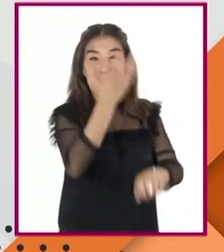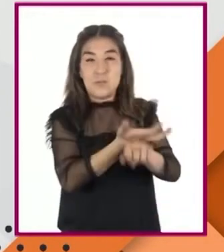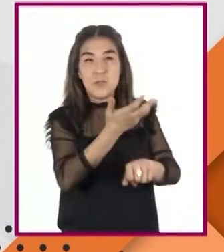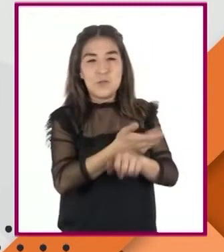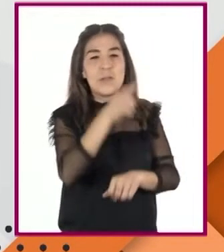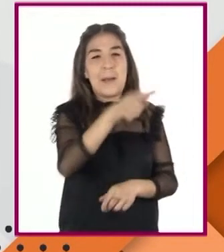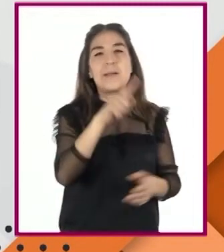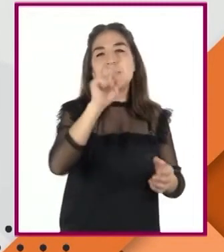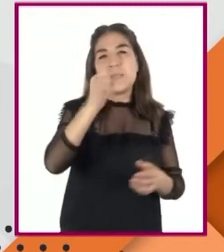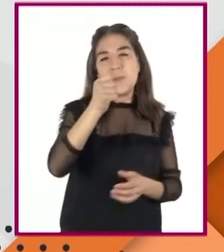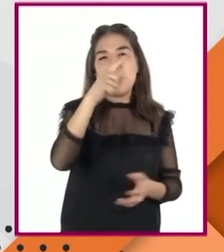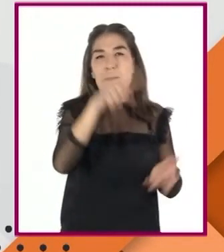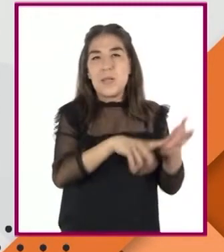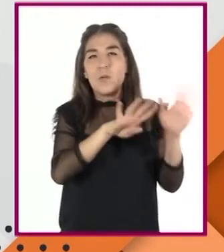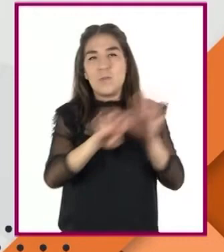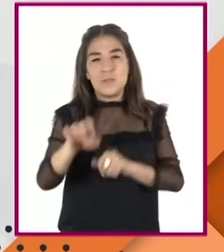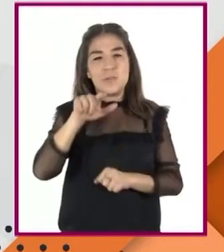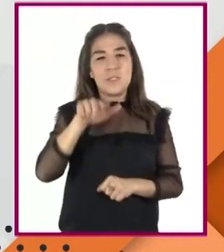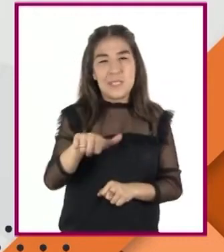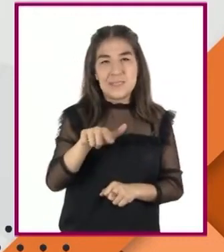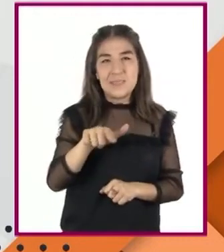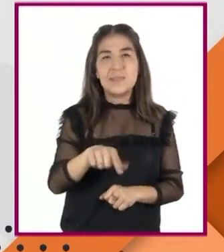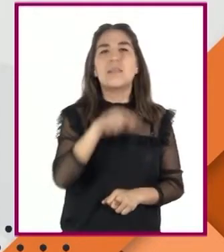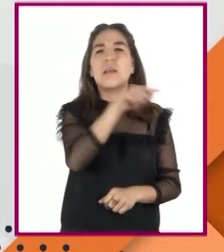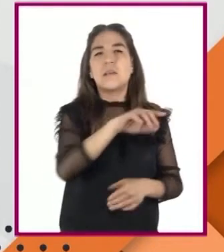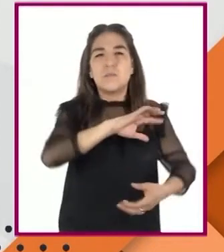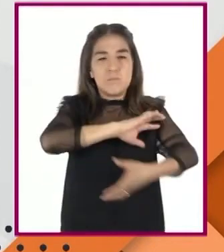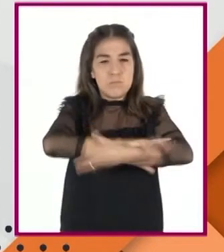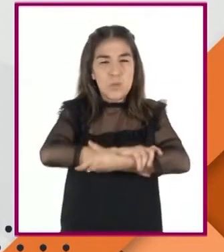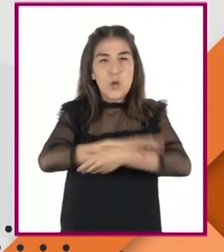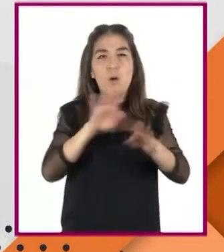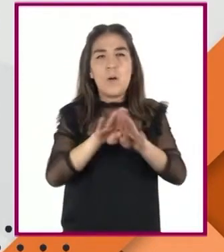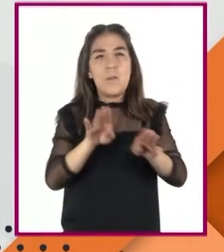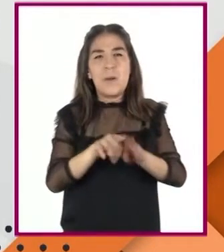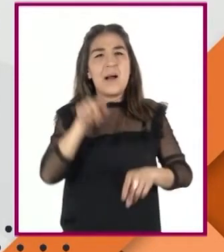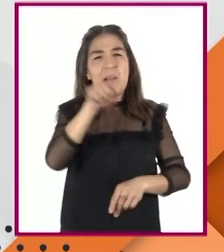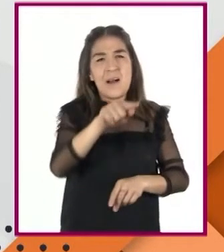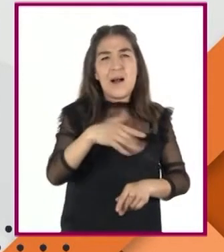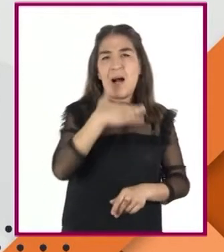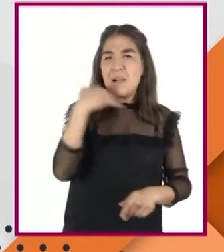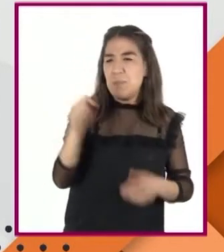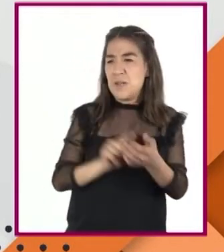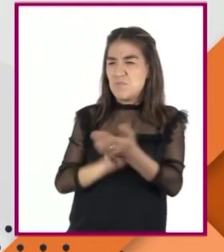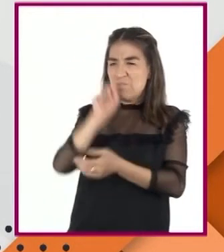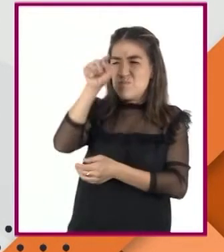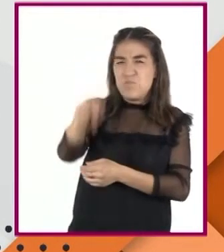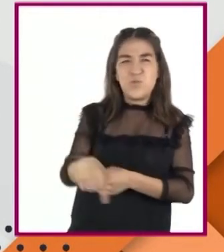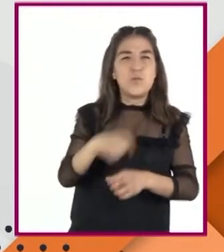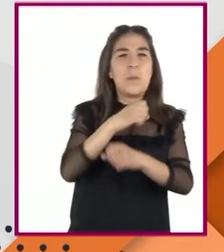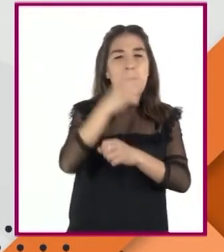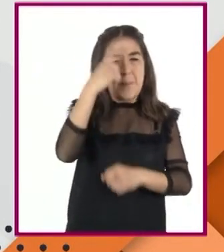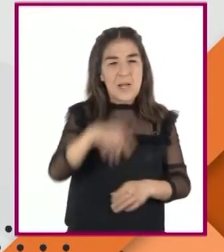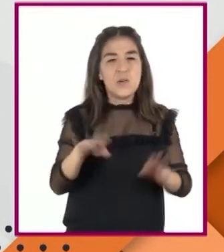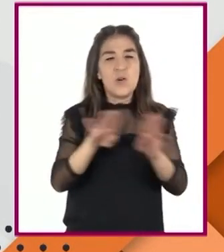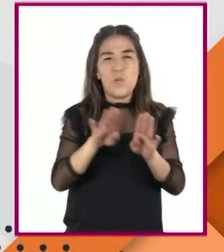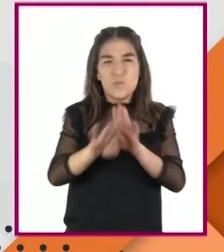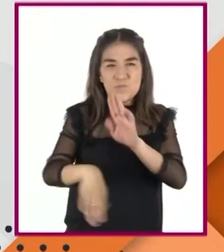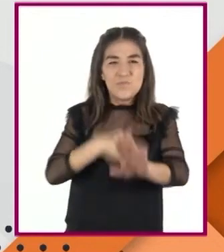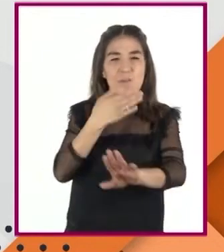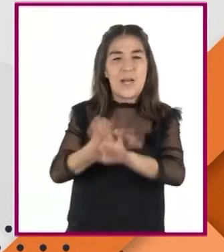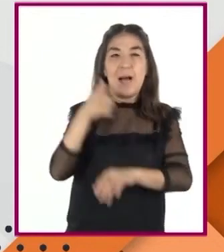de 1917, los aliados lanzaron contra Alemania la mayor ofensiva de la guerra. Alemania